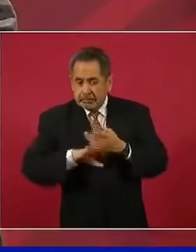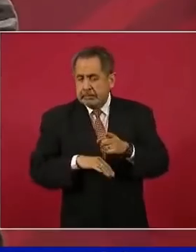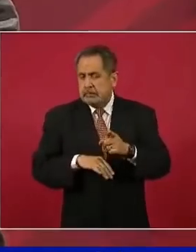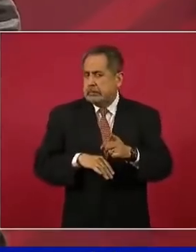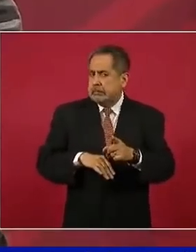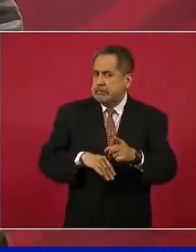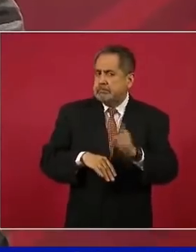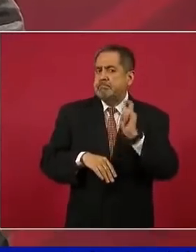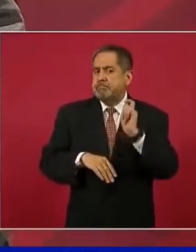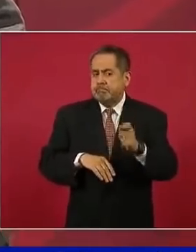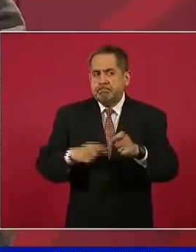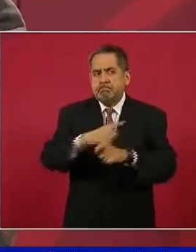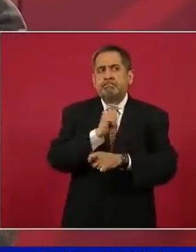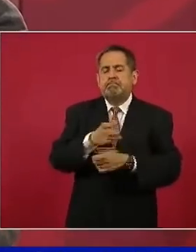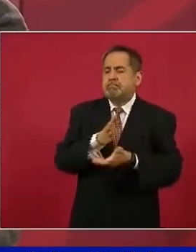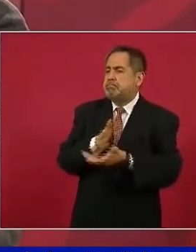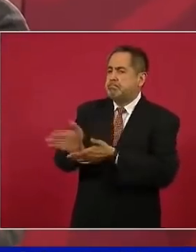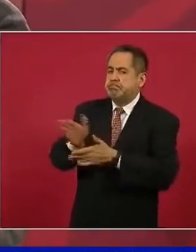injerencista